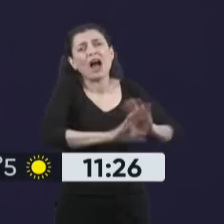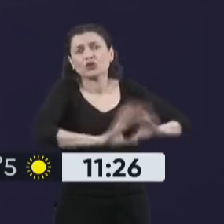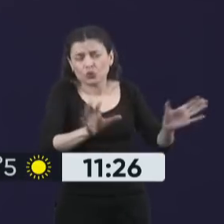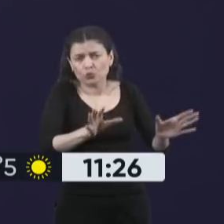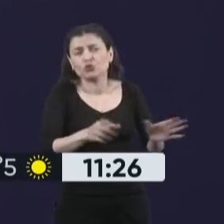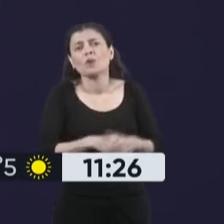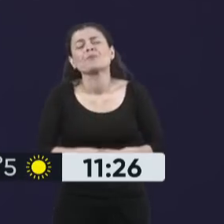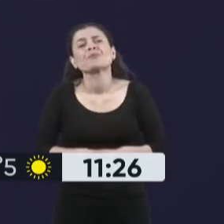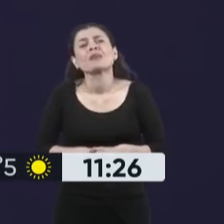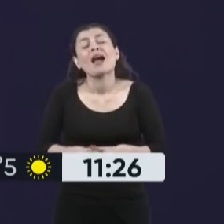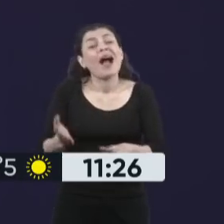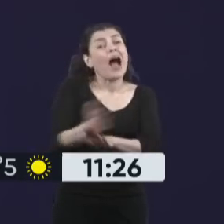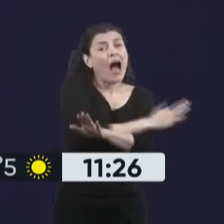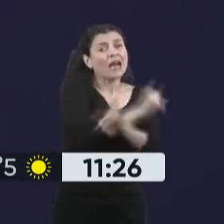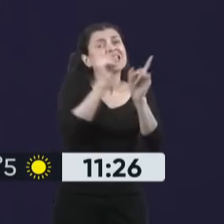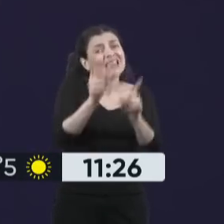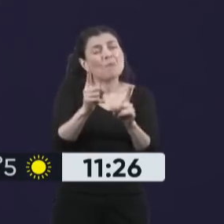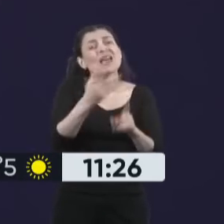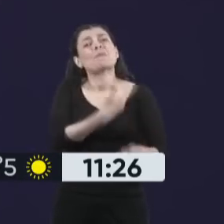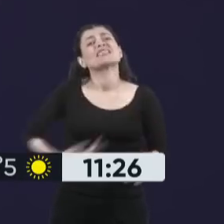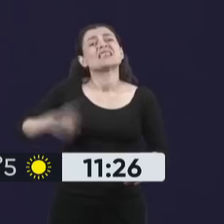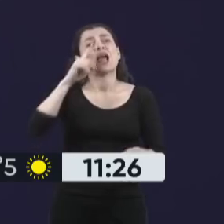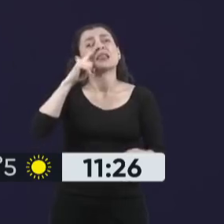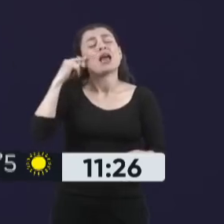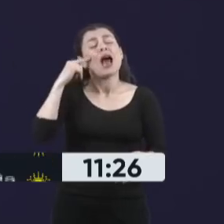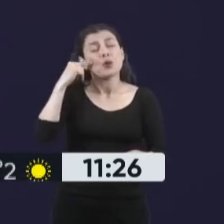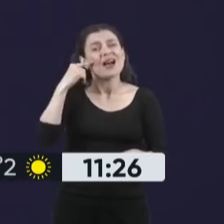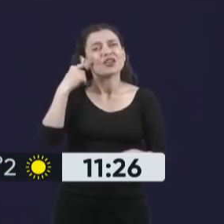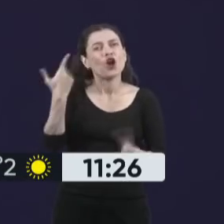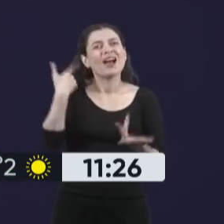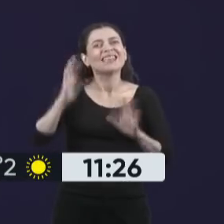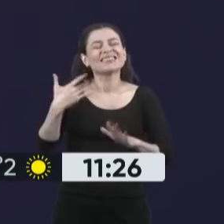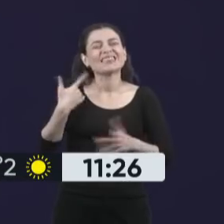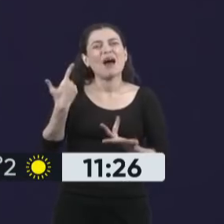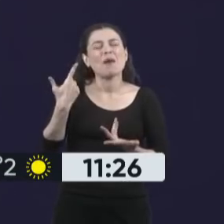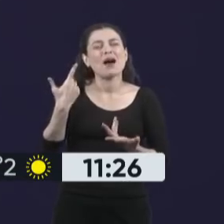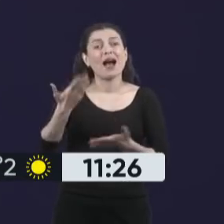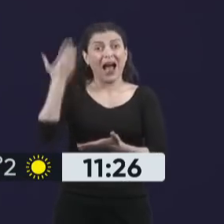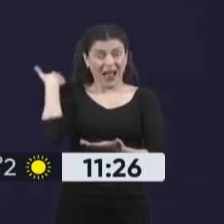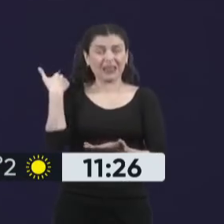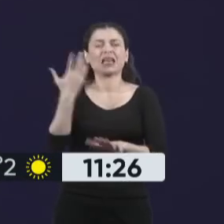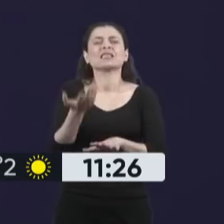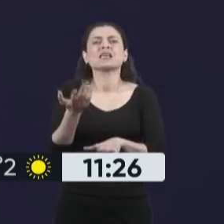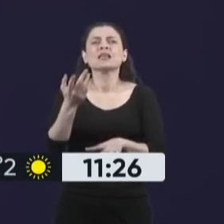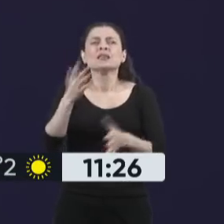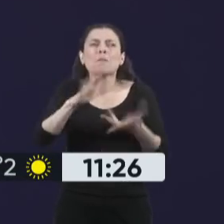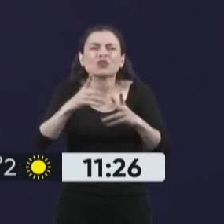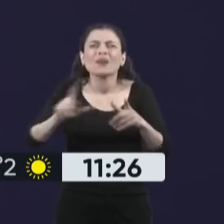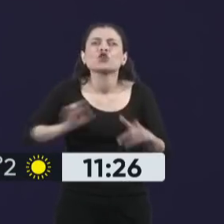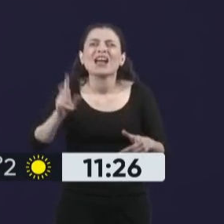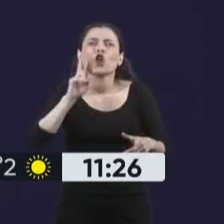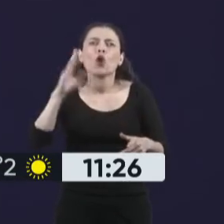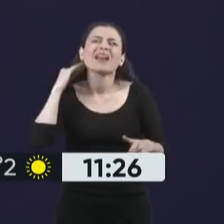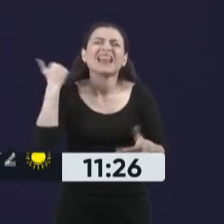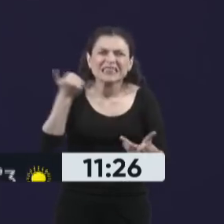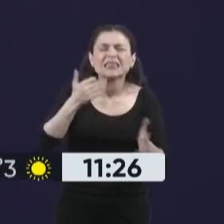expresidente sea proclamado presidente, porque hay datos que ella hace referencia públicamente que datan del 2016, o sea que es